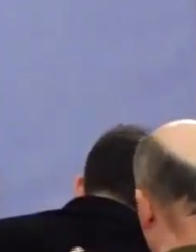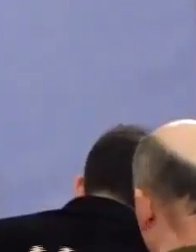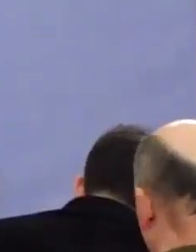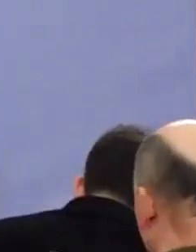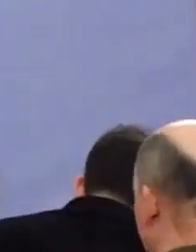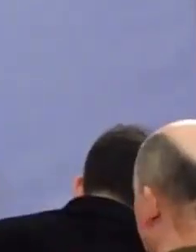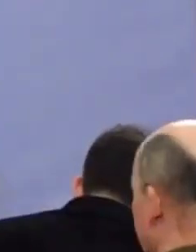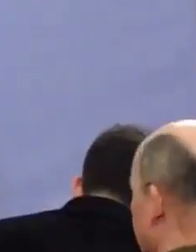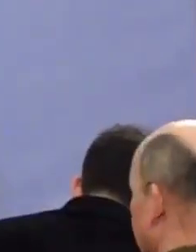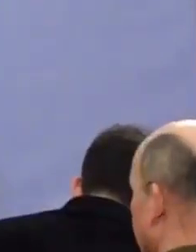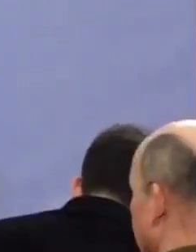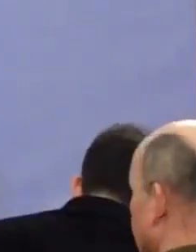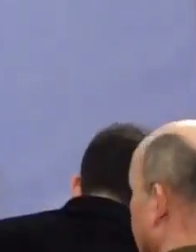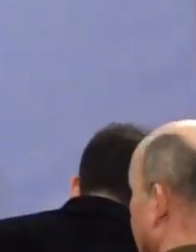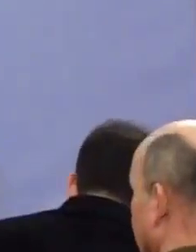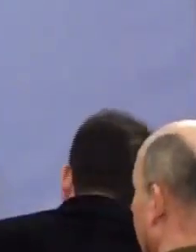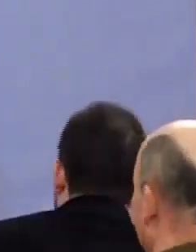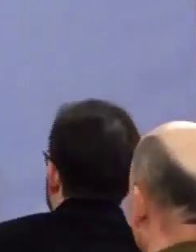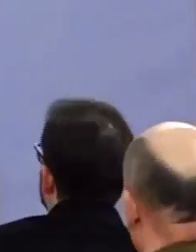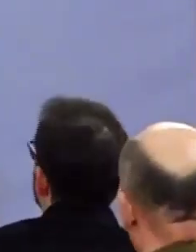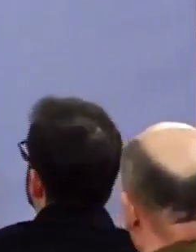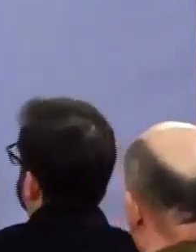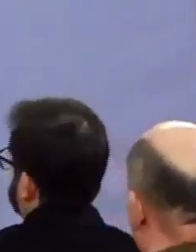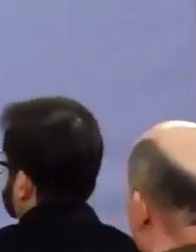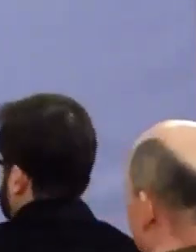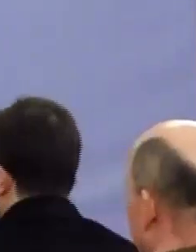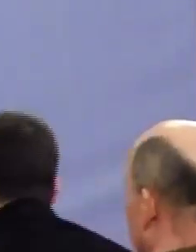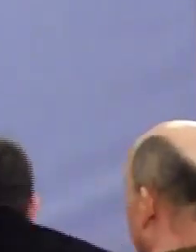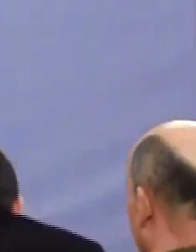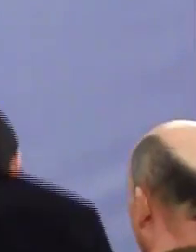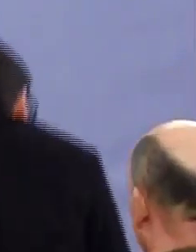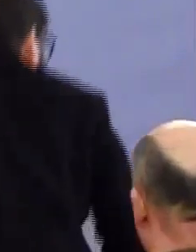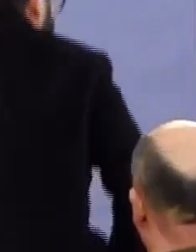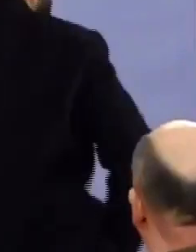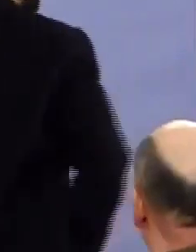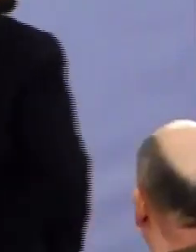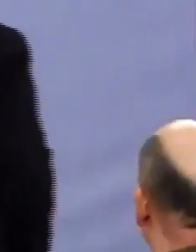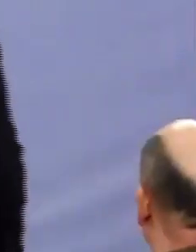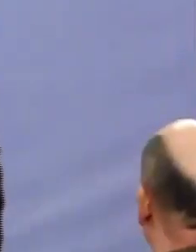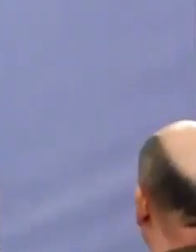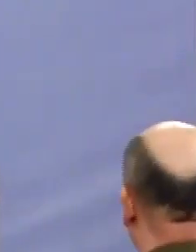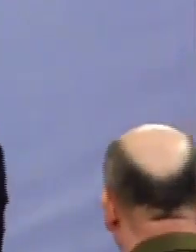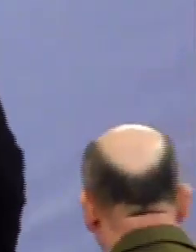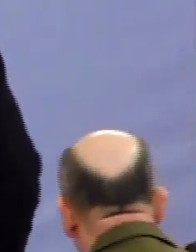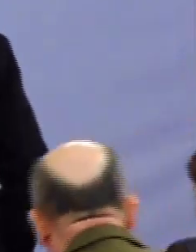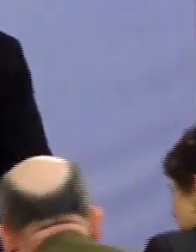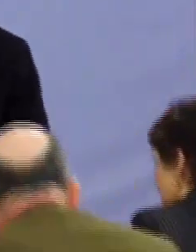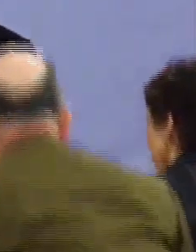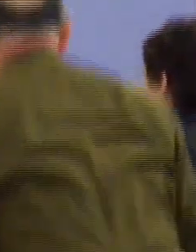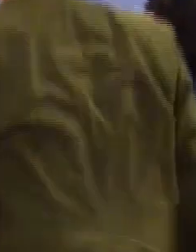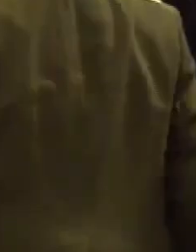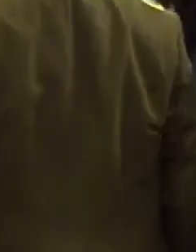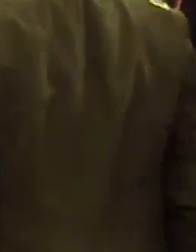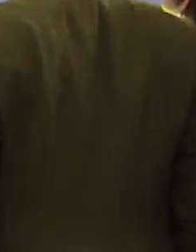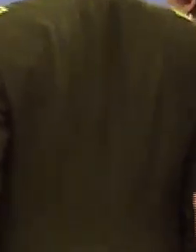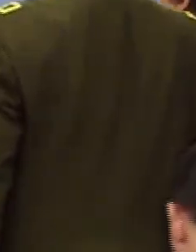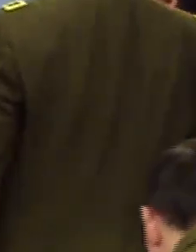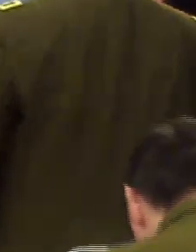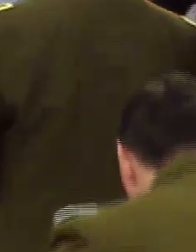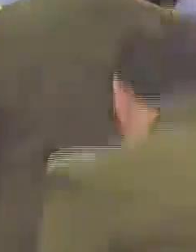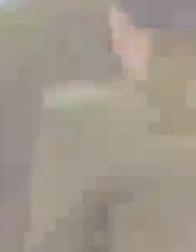Con esto damos por finalizada la ceremonia. Agradecemos a los presentes y en nombre del Gobierno de Chile les deseamos un muy buen día.